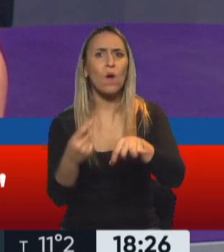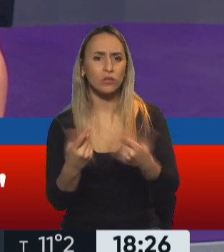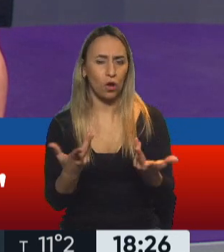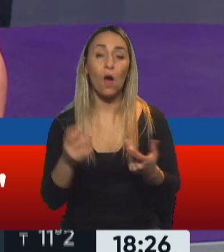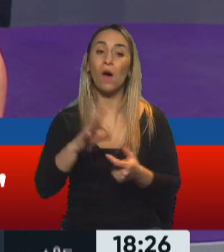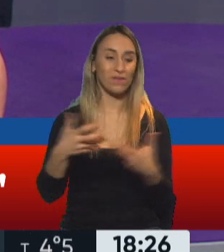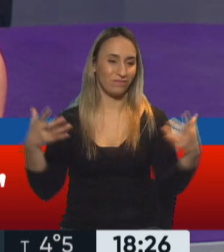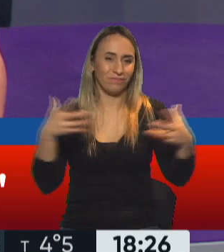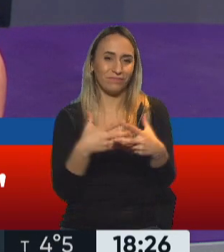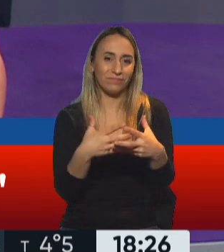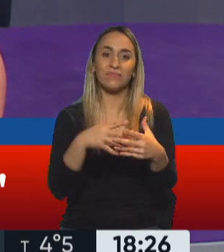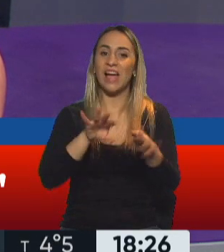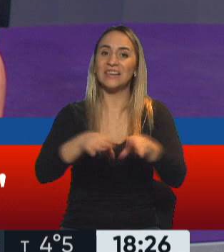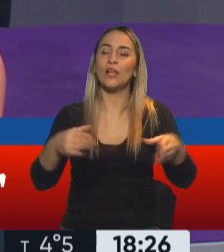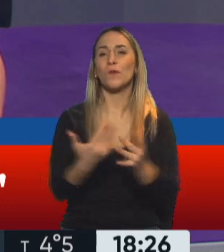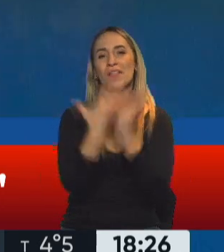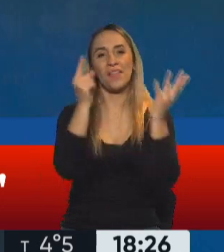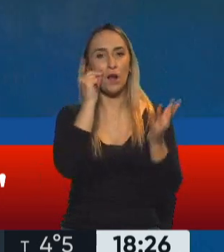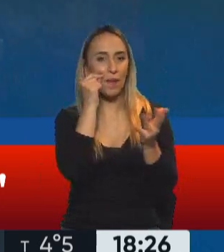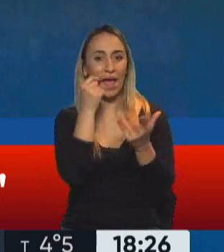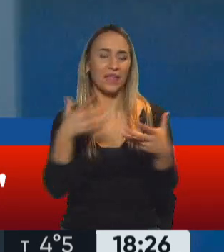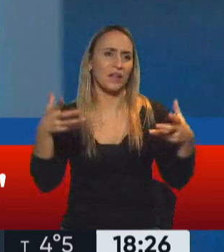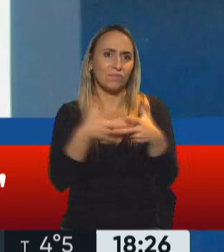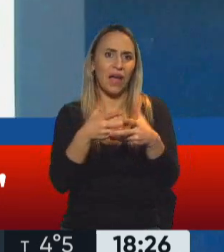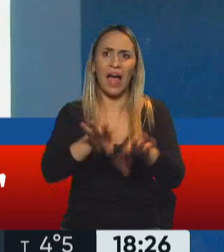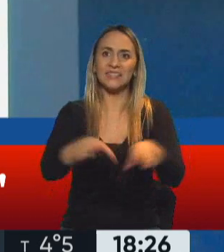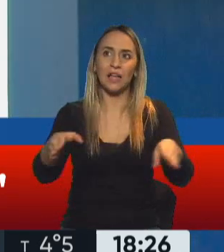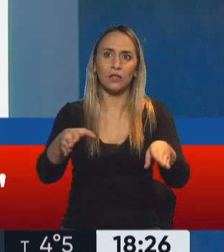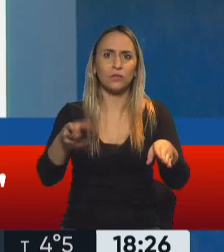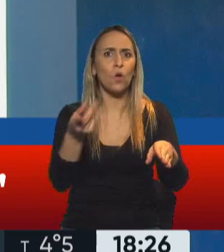comer un asado para el Día del Padre. Digamos, ¿cuánto cuesta? Bueno, justamente son